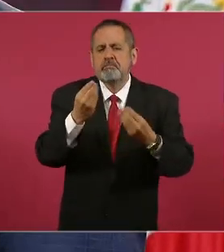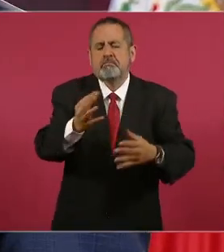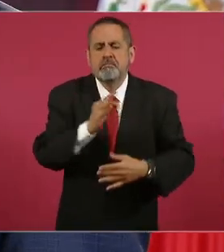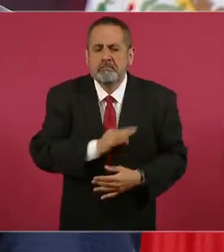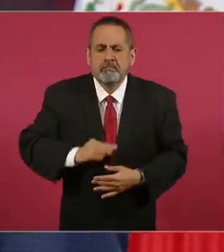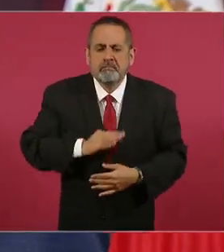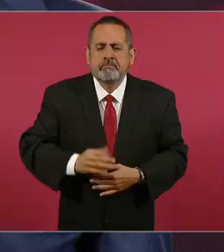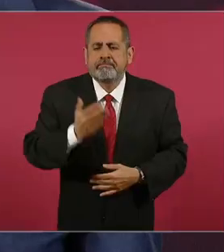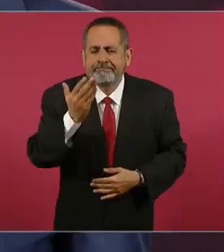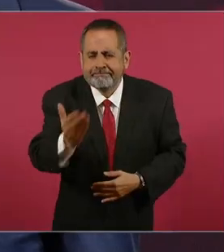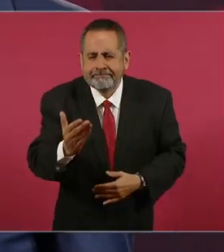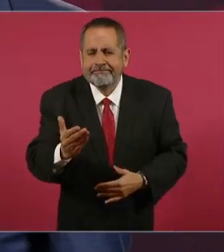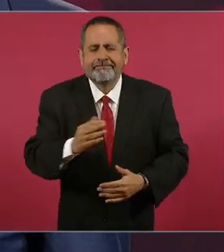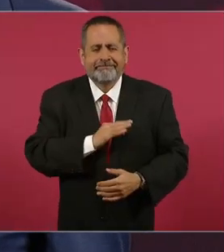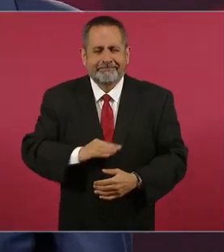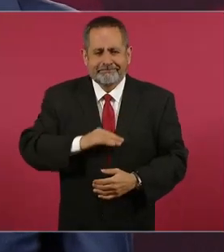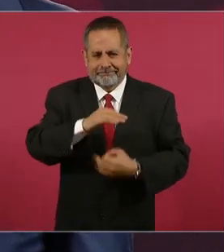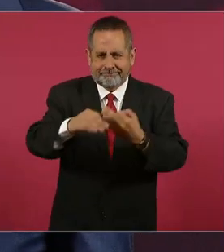felicidades.